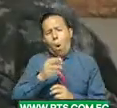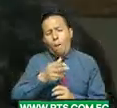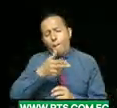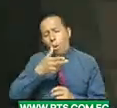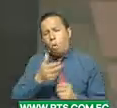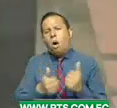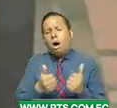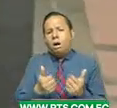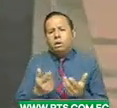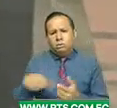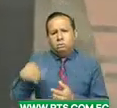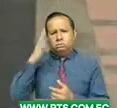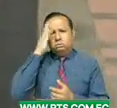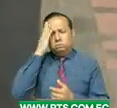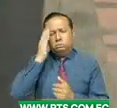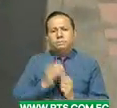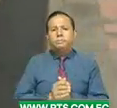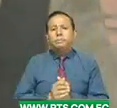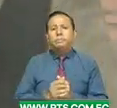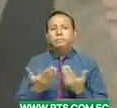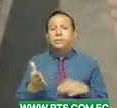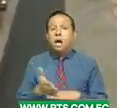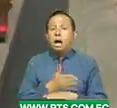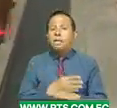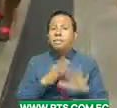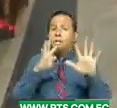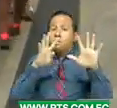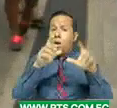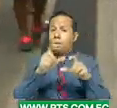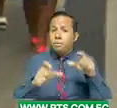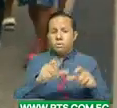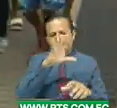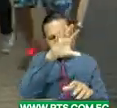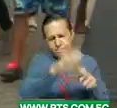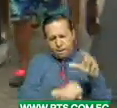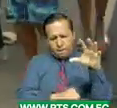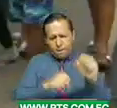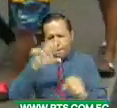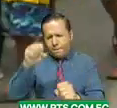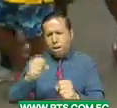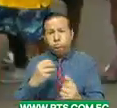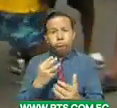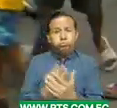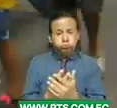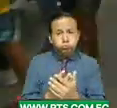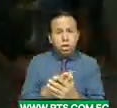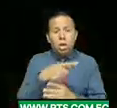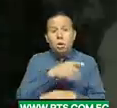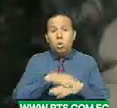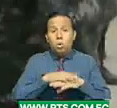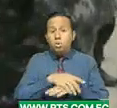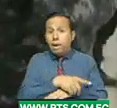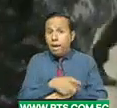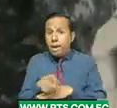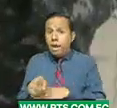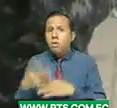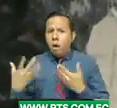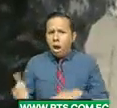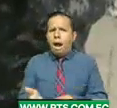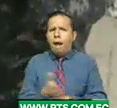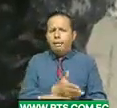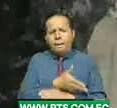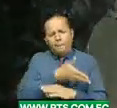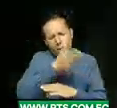poder acudir. Tras la detención de 9 sujetos acusados de varias muertes violentas en el sur, intensificarán